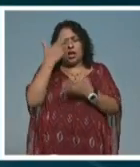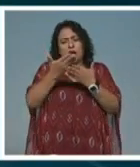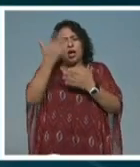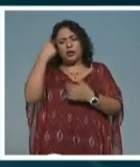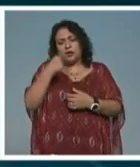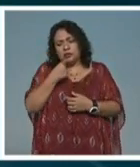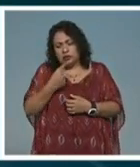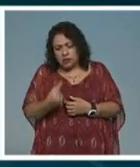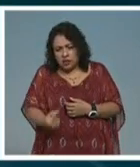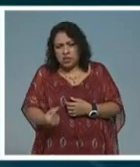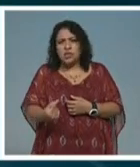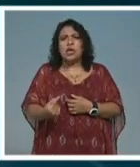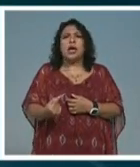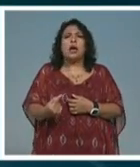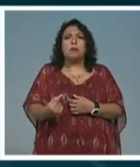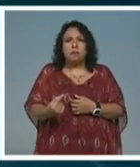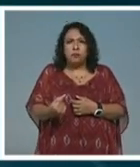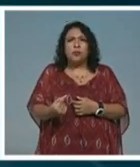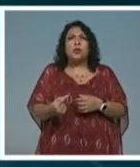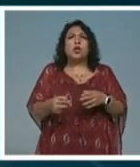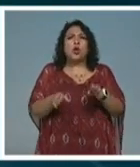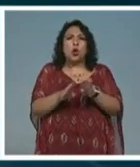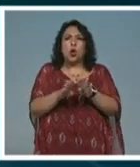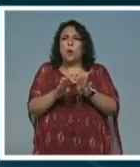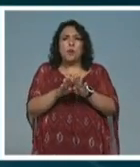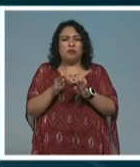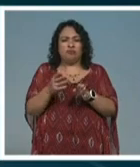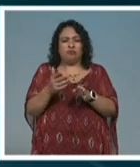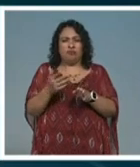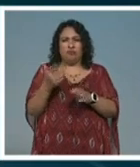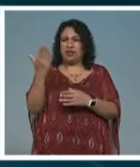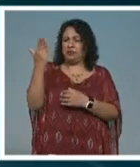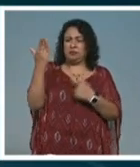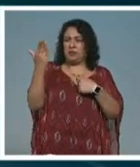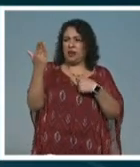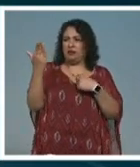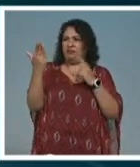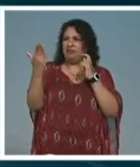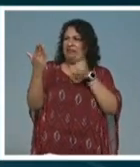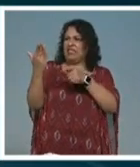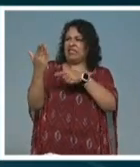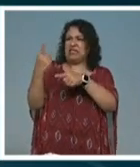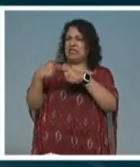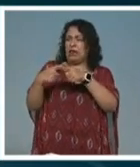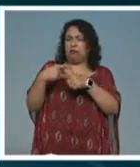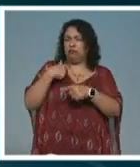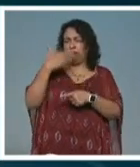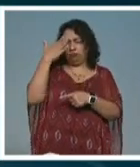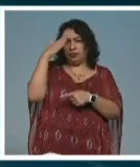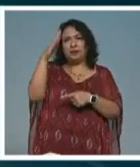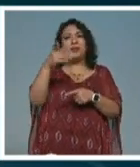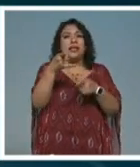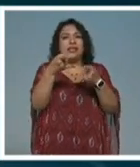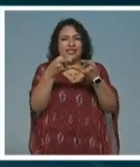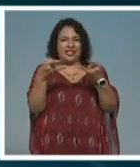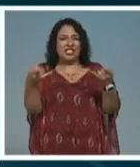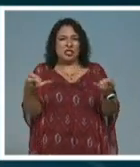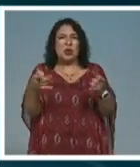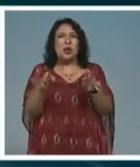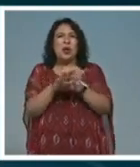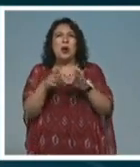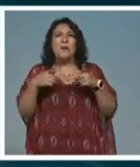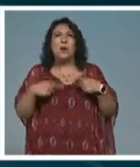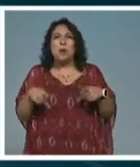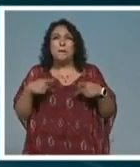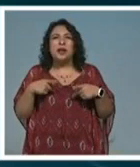infancia, el cómo no identificarse en el espejo. Un poco de la historia, ¿no? Como la